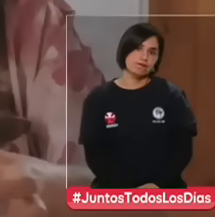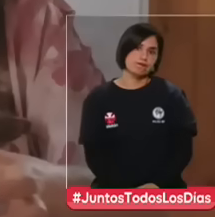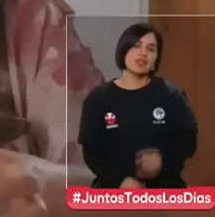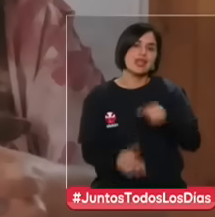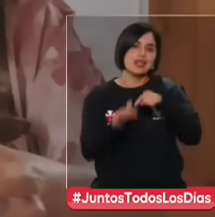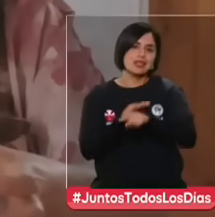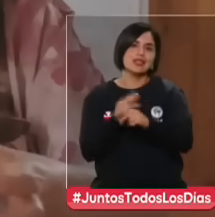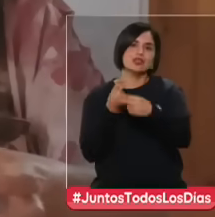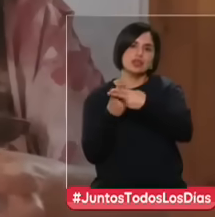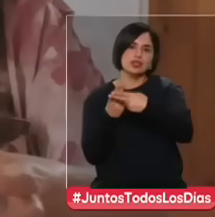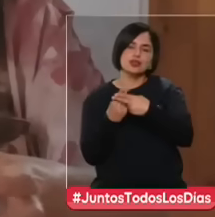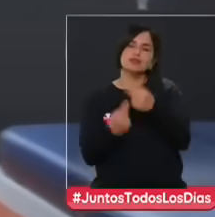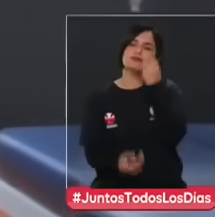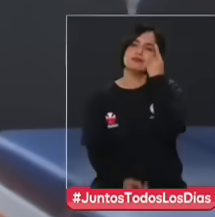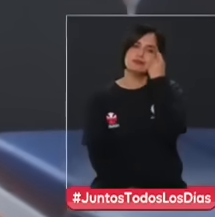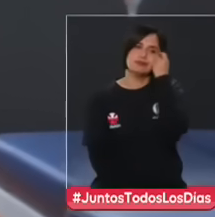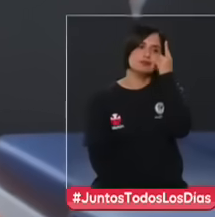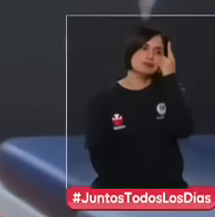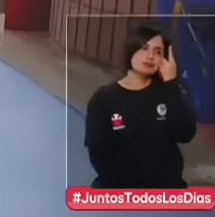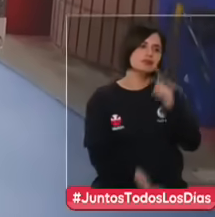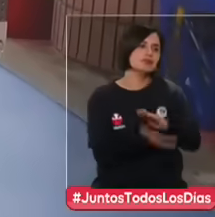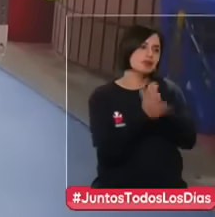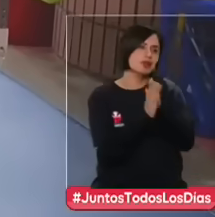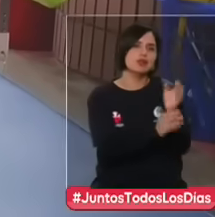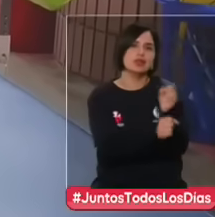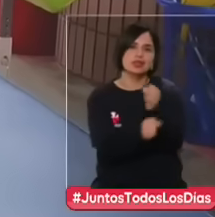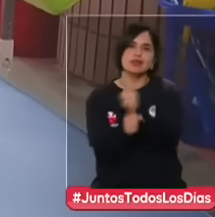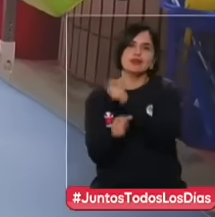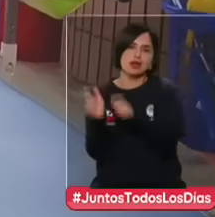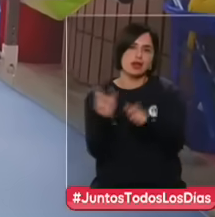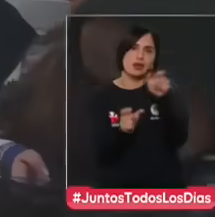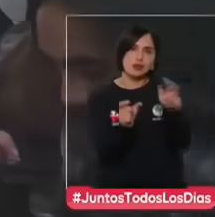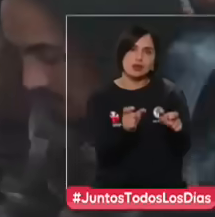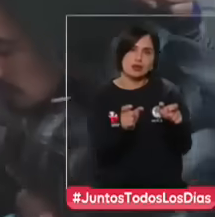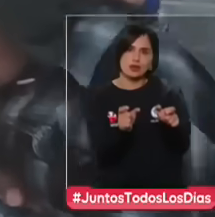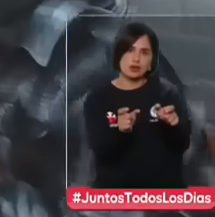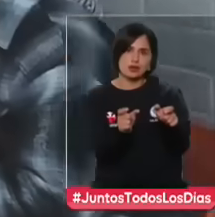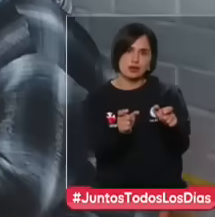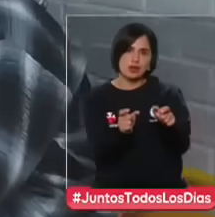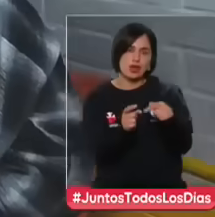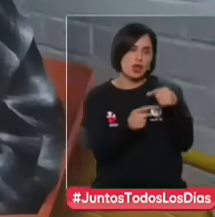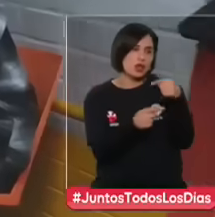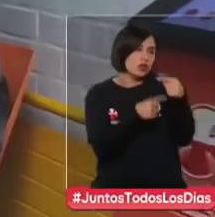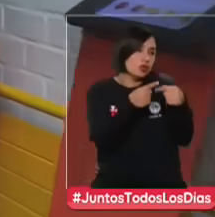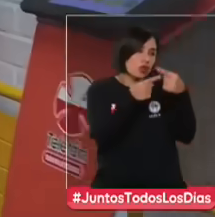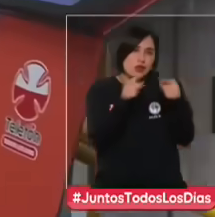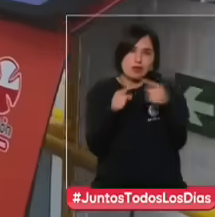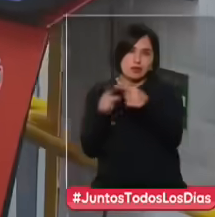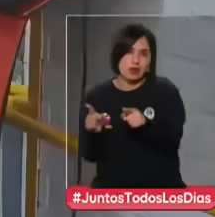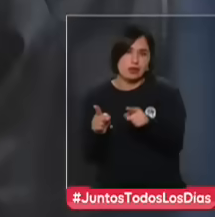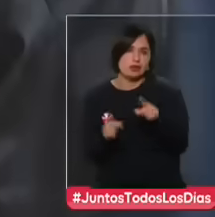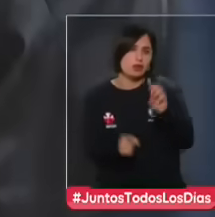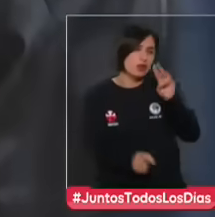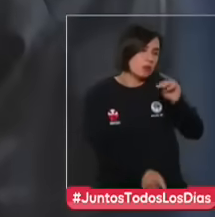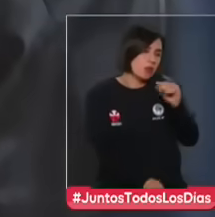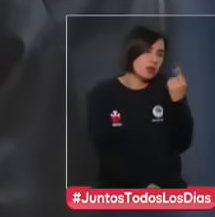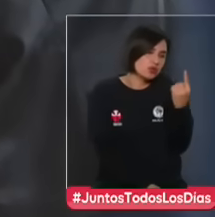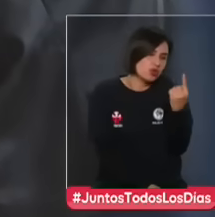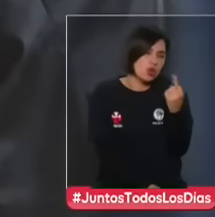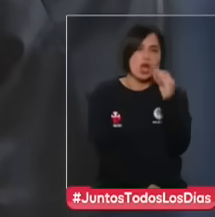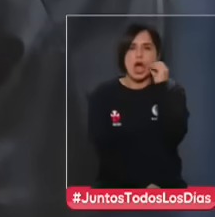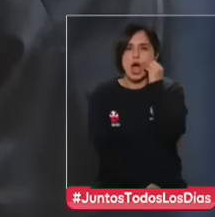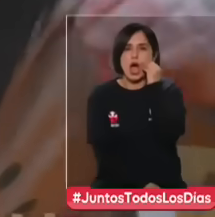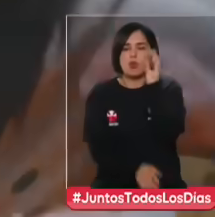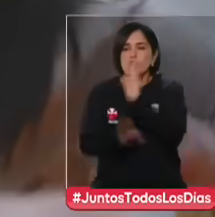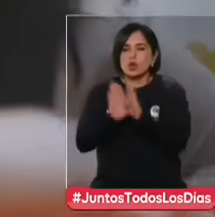de la Teletón, se da cuenta de todo lo que trabajan las personas y Victoria, mamás solas, abuelos que cuidan a sus nietos.